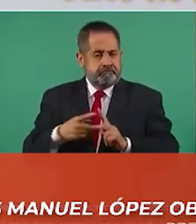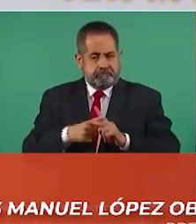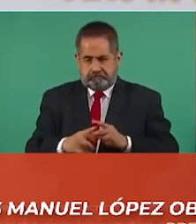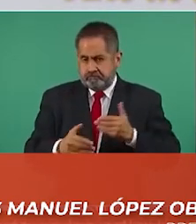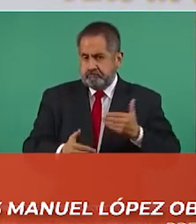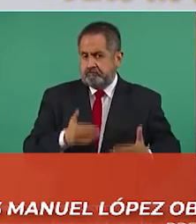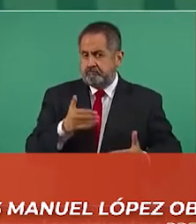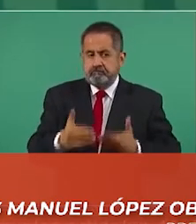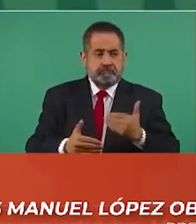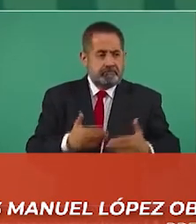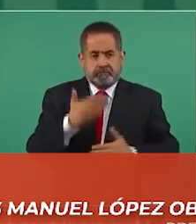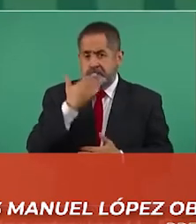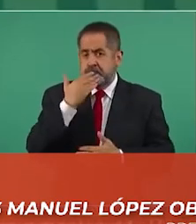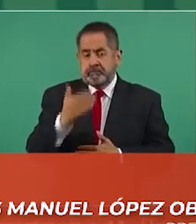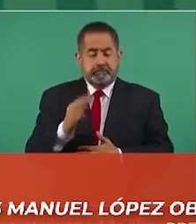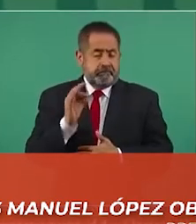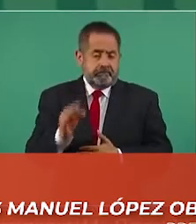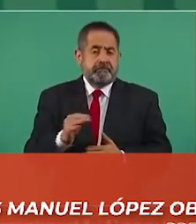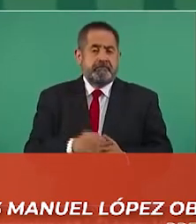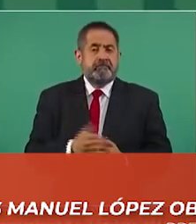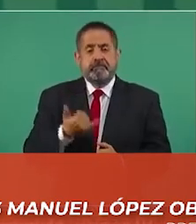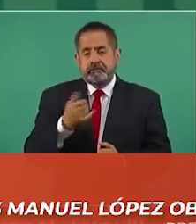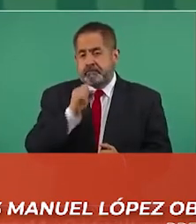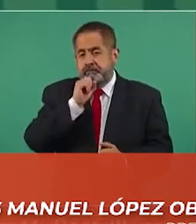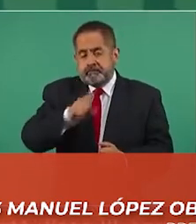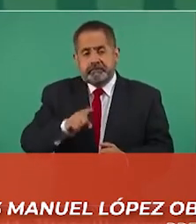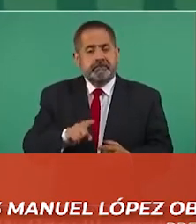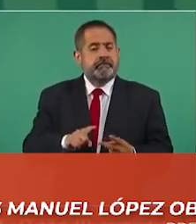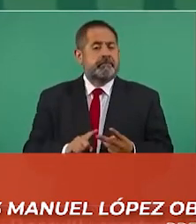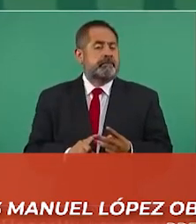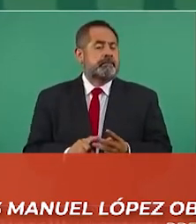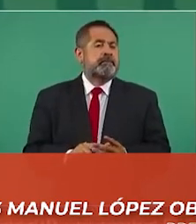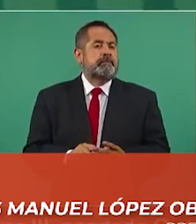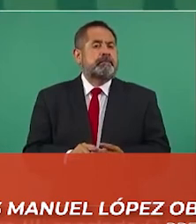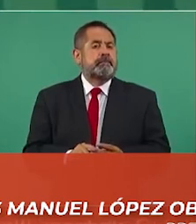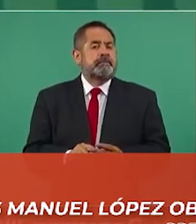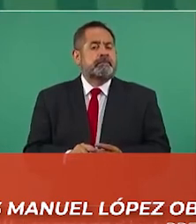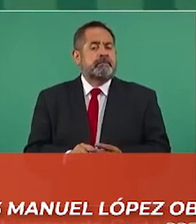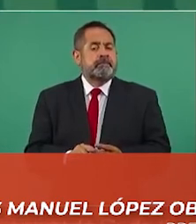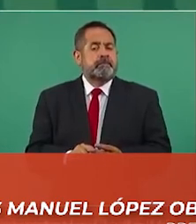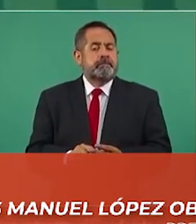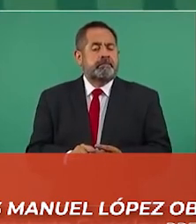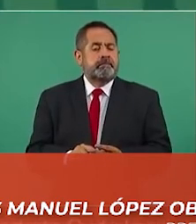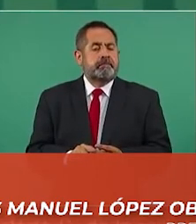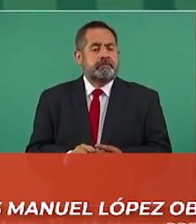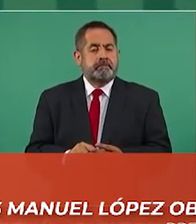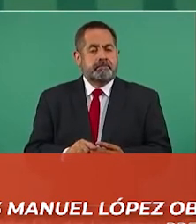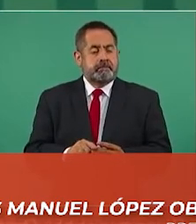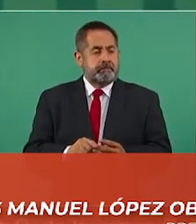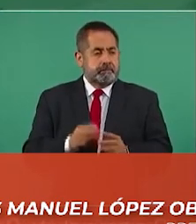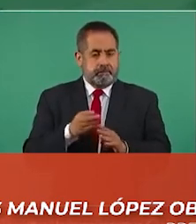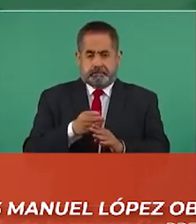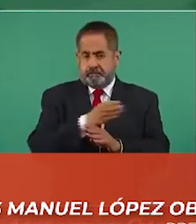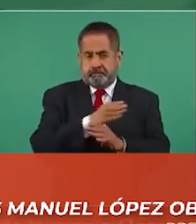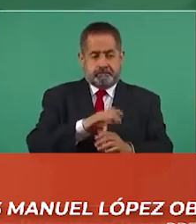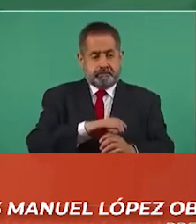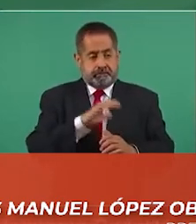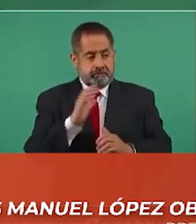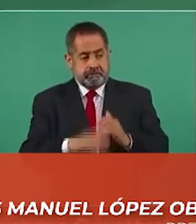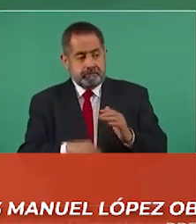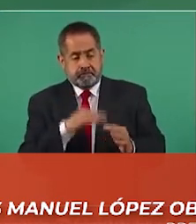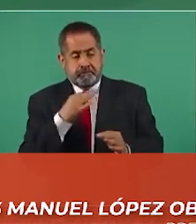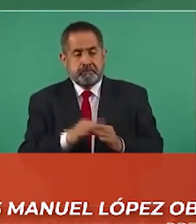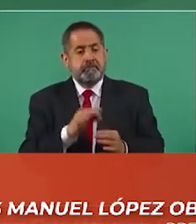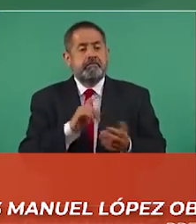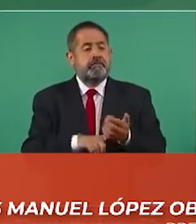avanzando y ya se terminó de vacunar